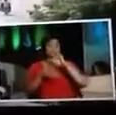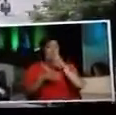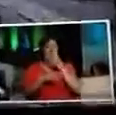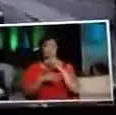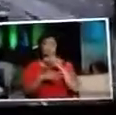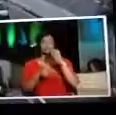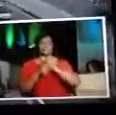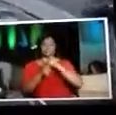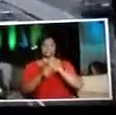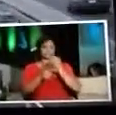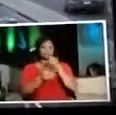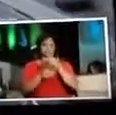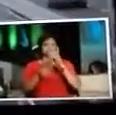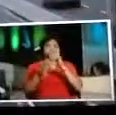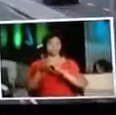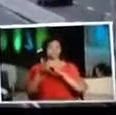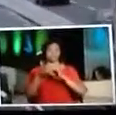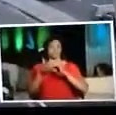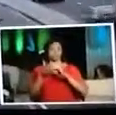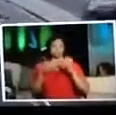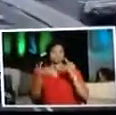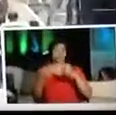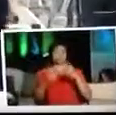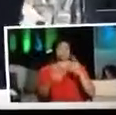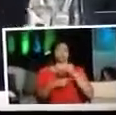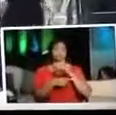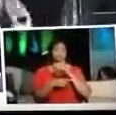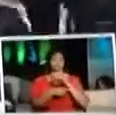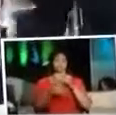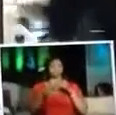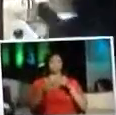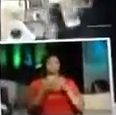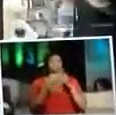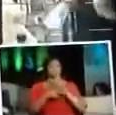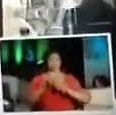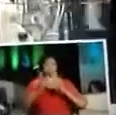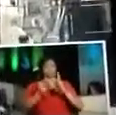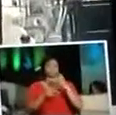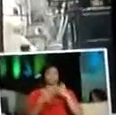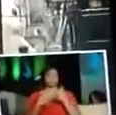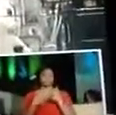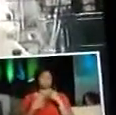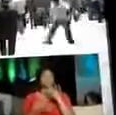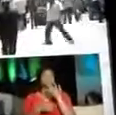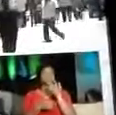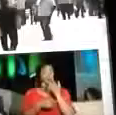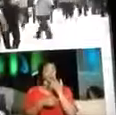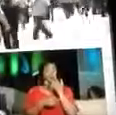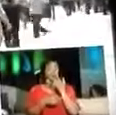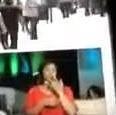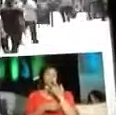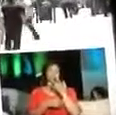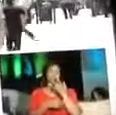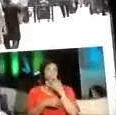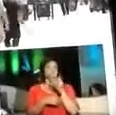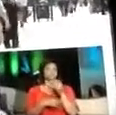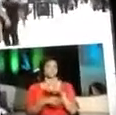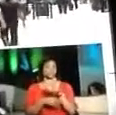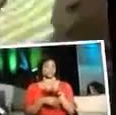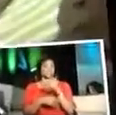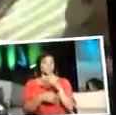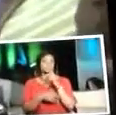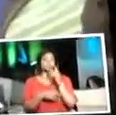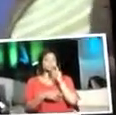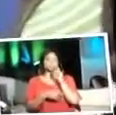hay que trabajar la discriminación que existe en contra de las personas que tienen preferencia hacia los de su mismo